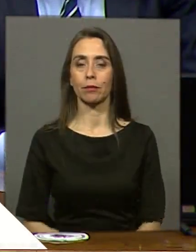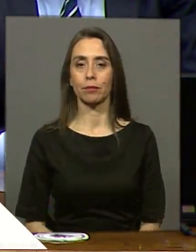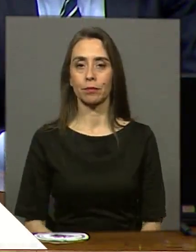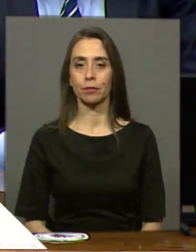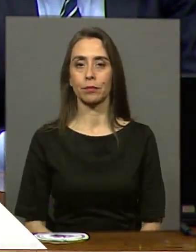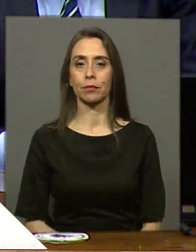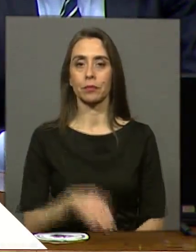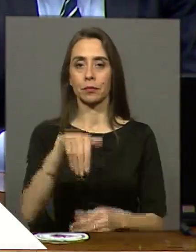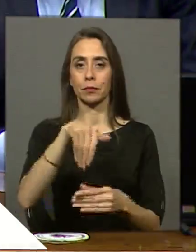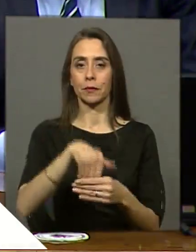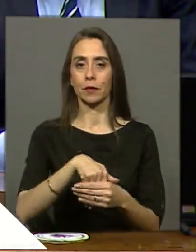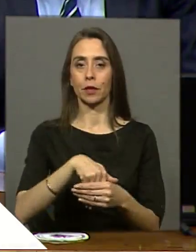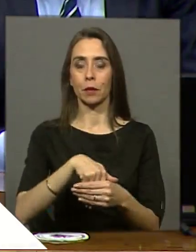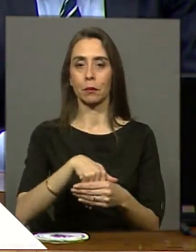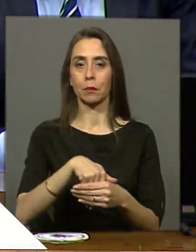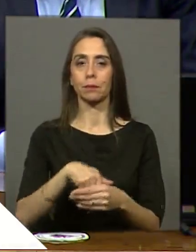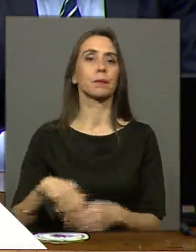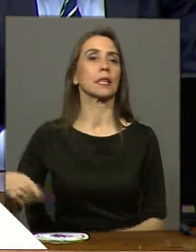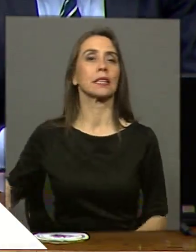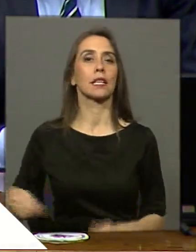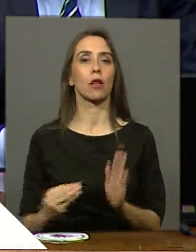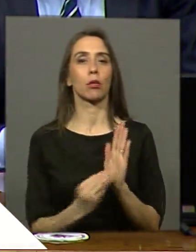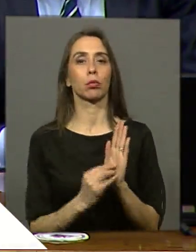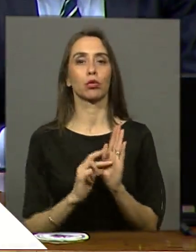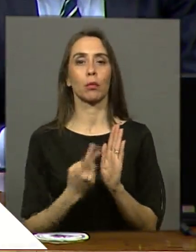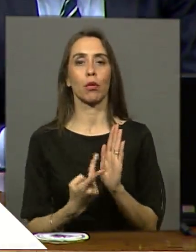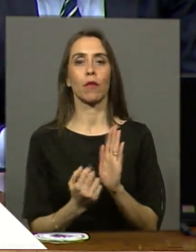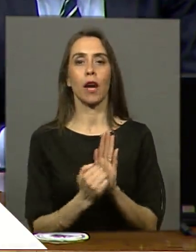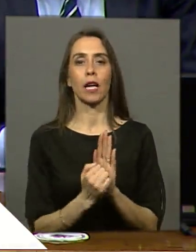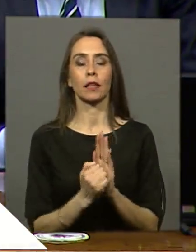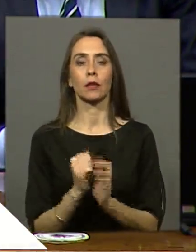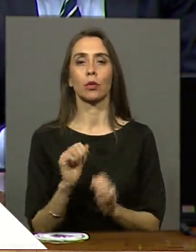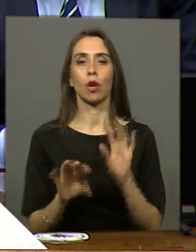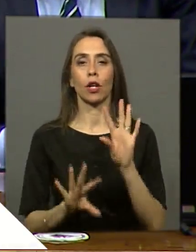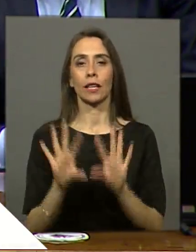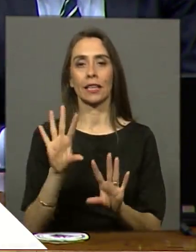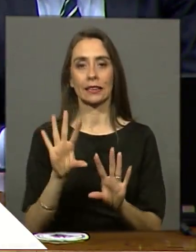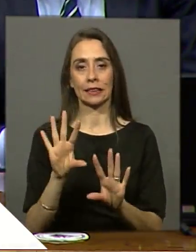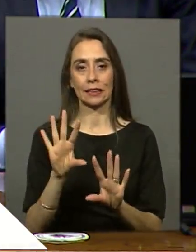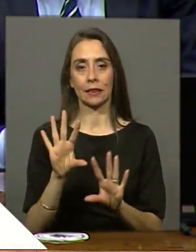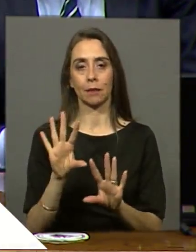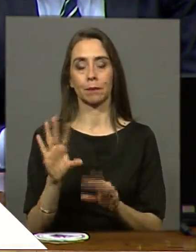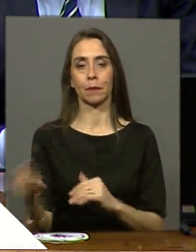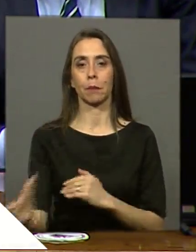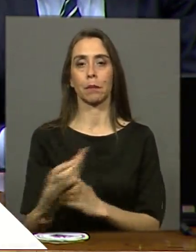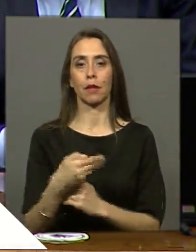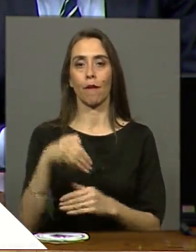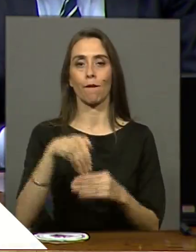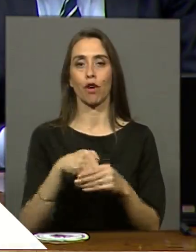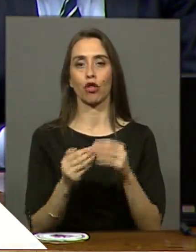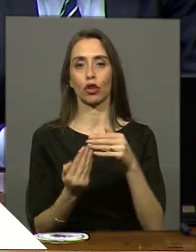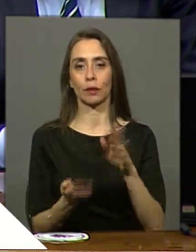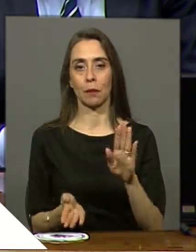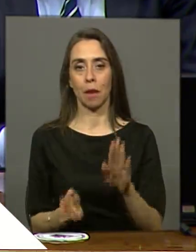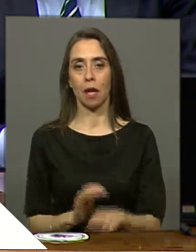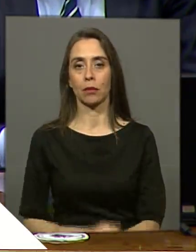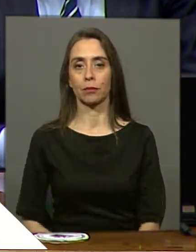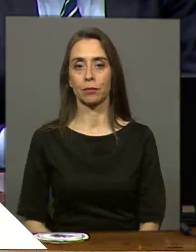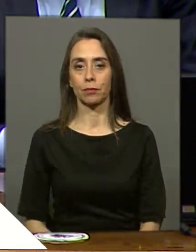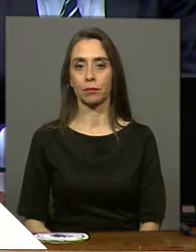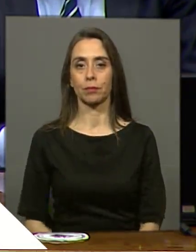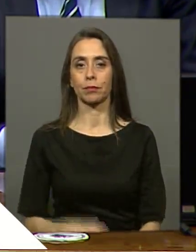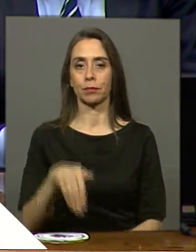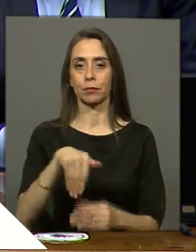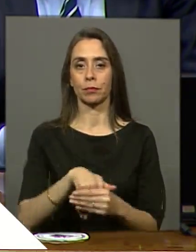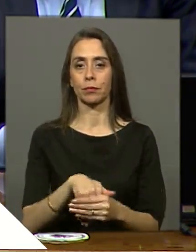en votación la modificación introducida por el senado en el artículo 15 cuya votación separada ha sido solicitada en